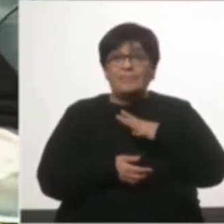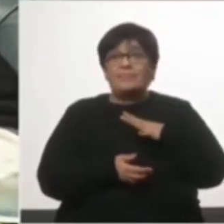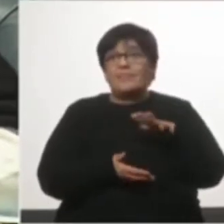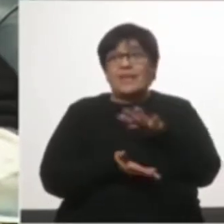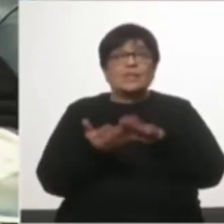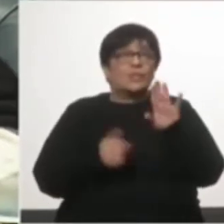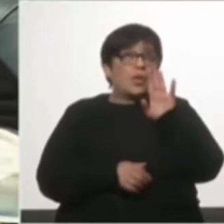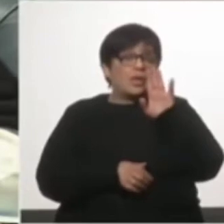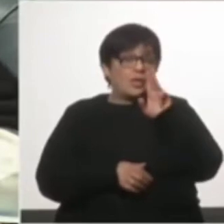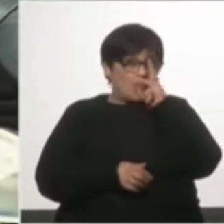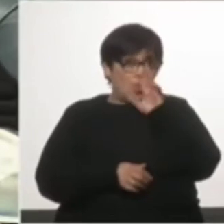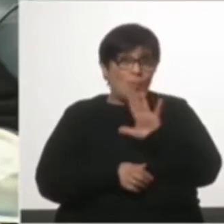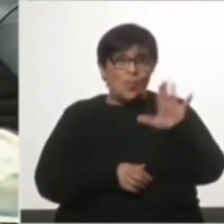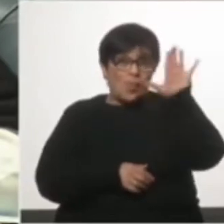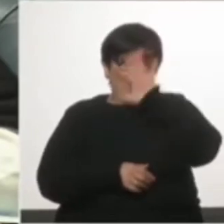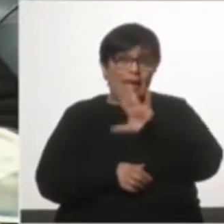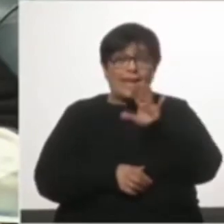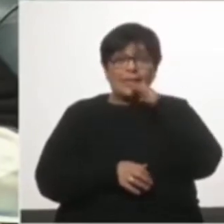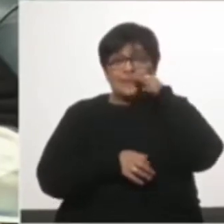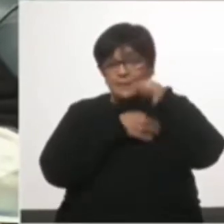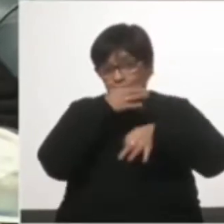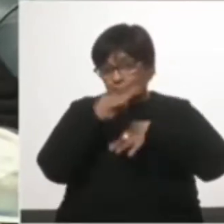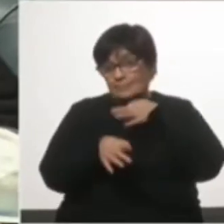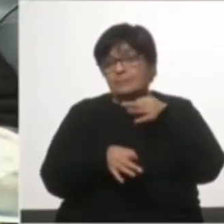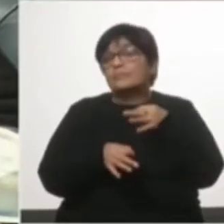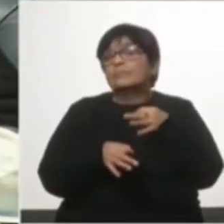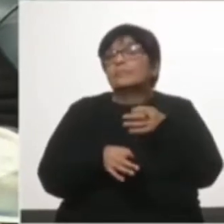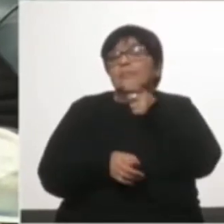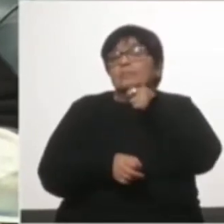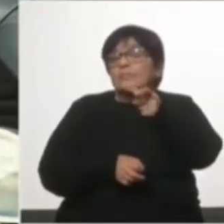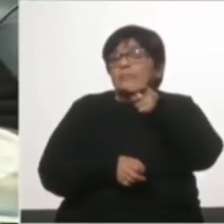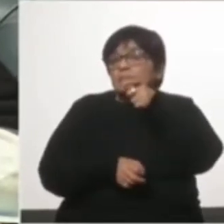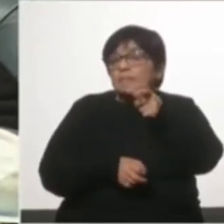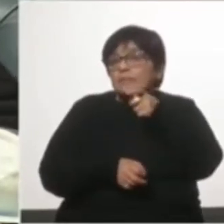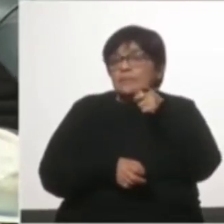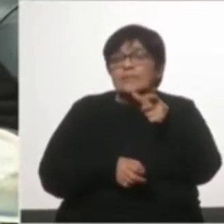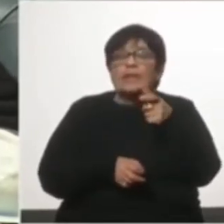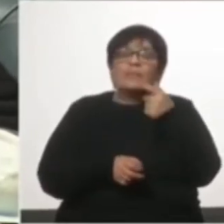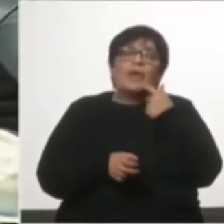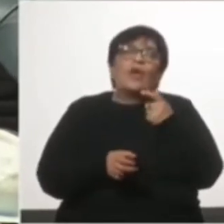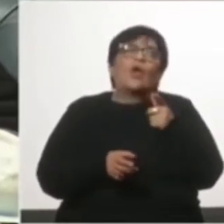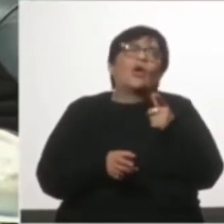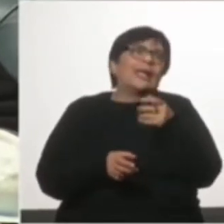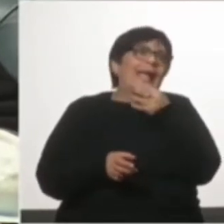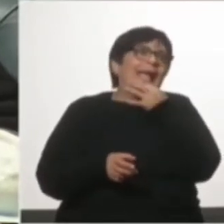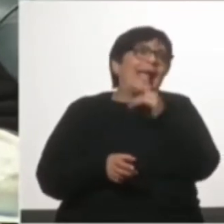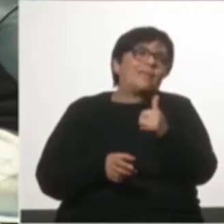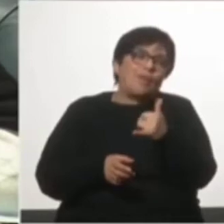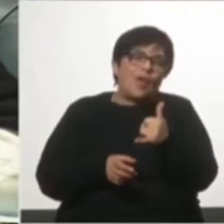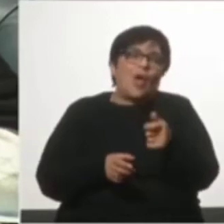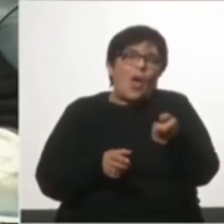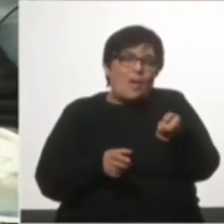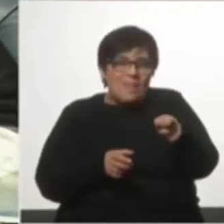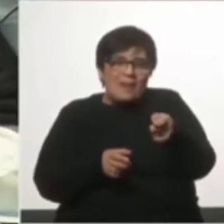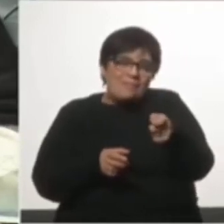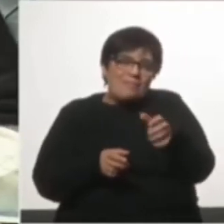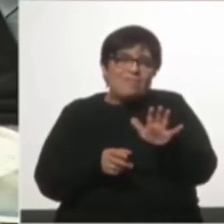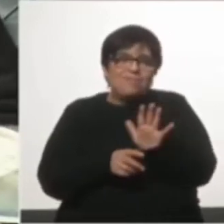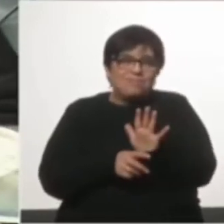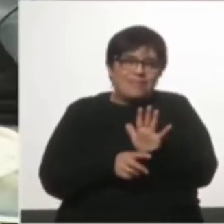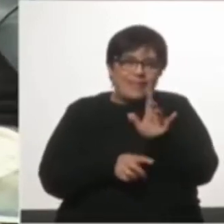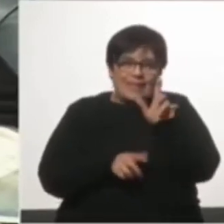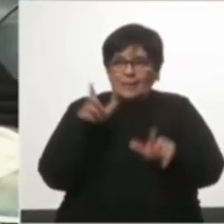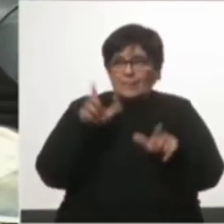nacional se explicaba a través del juego de las perillas, de forma tal que los